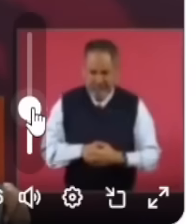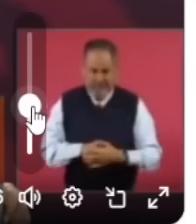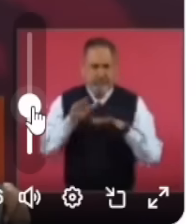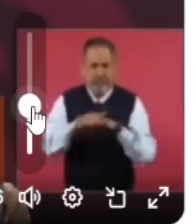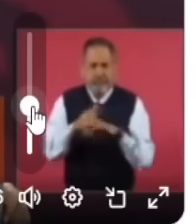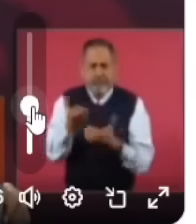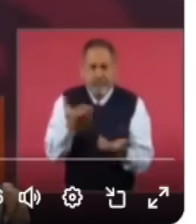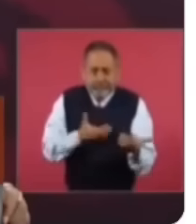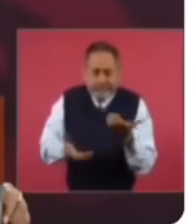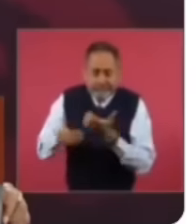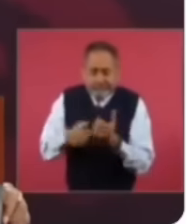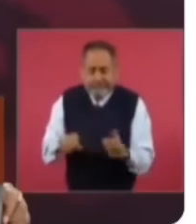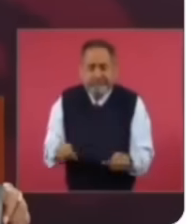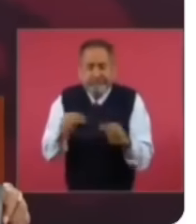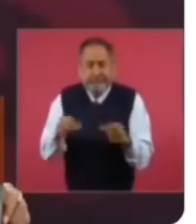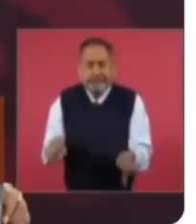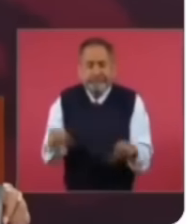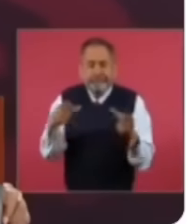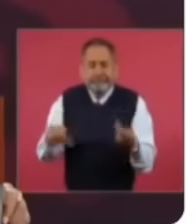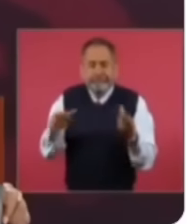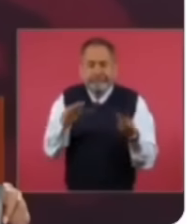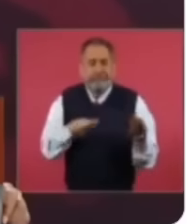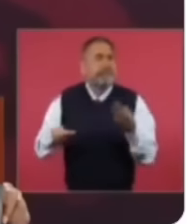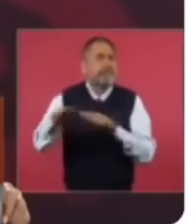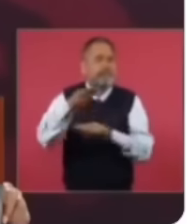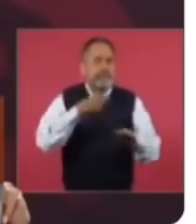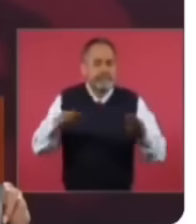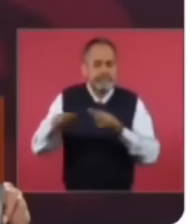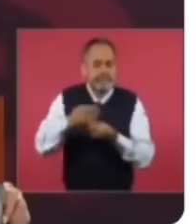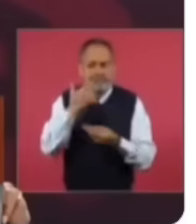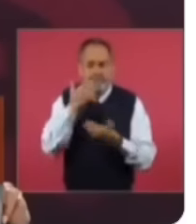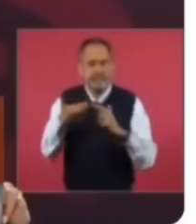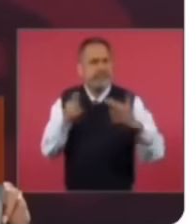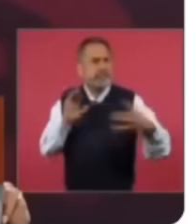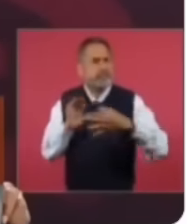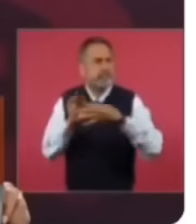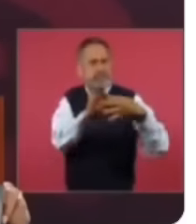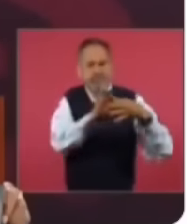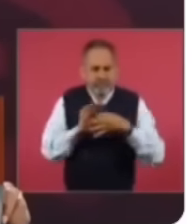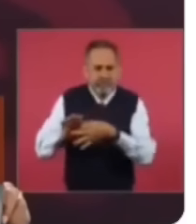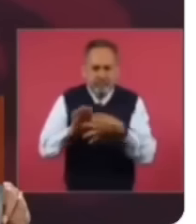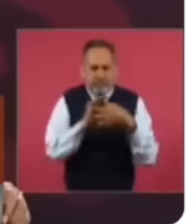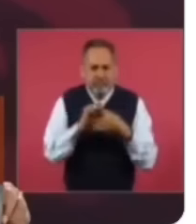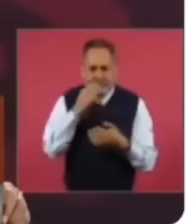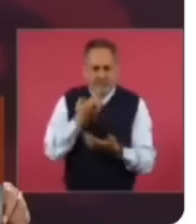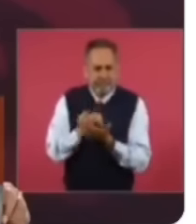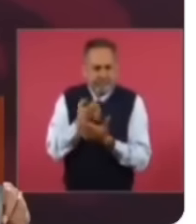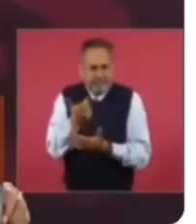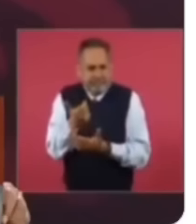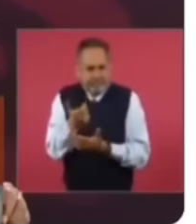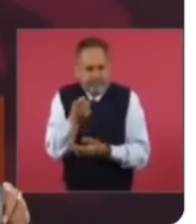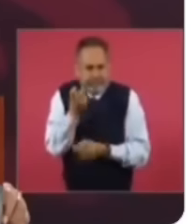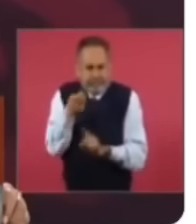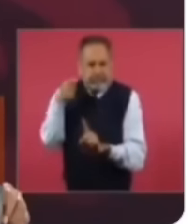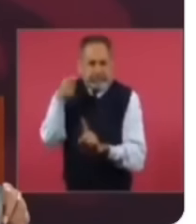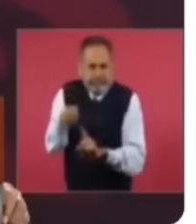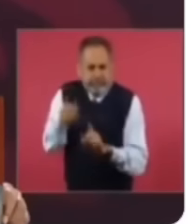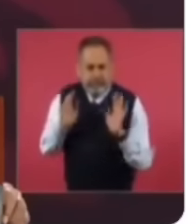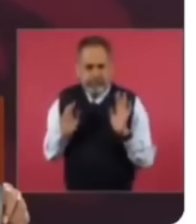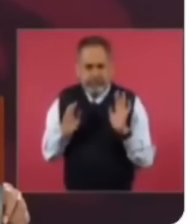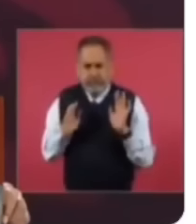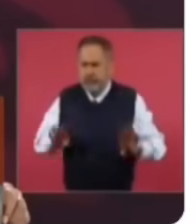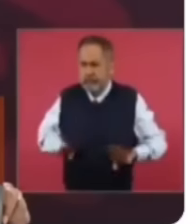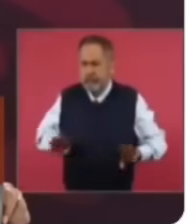es comercial es para tener una muy buena relación económica comercial que nos